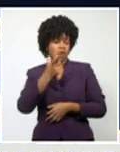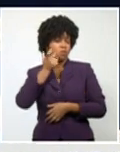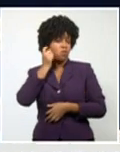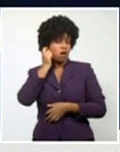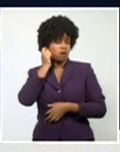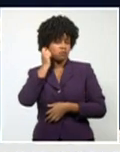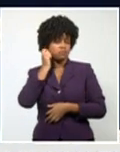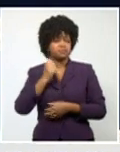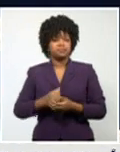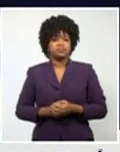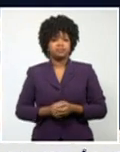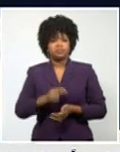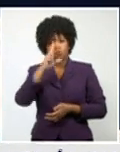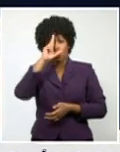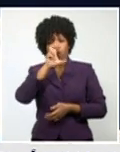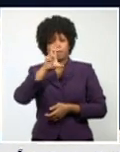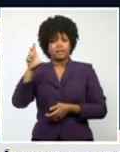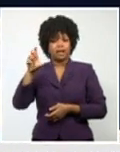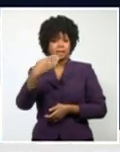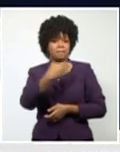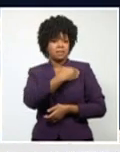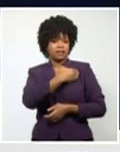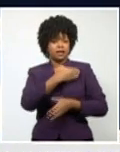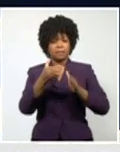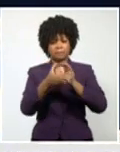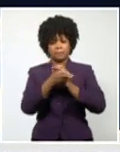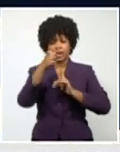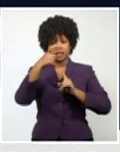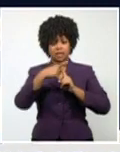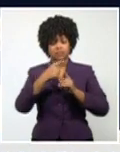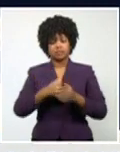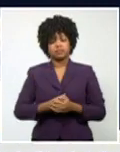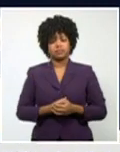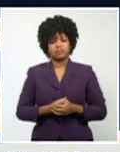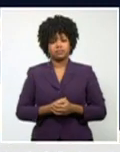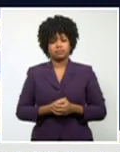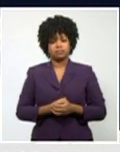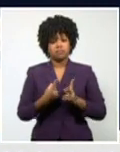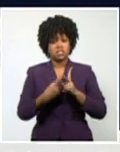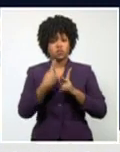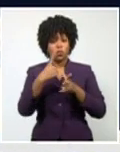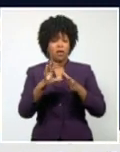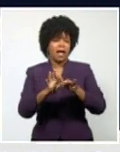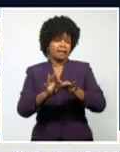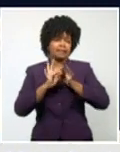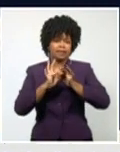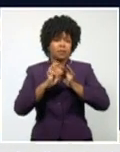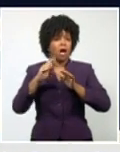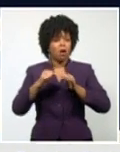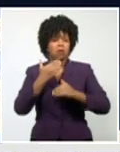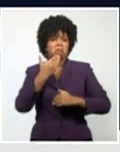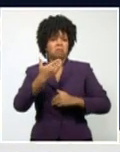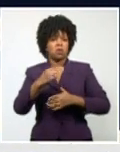Militar Mario Muñoz Monroy de Matanzas, y sale del parte una crítica confirmada y un